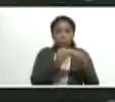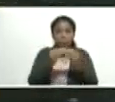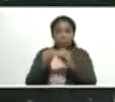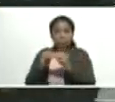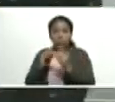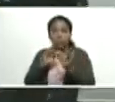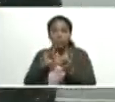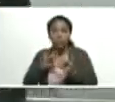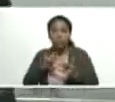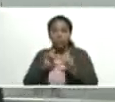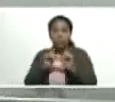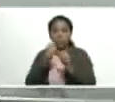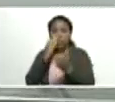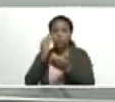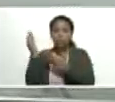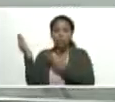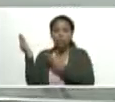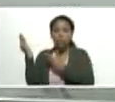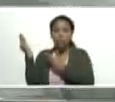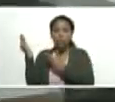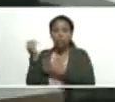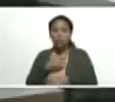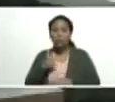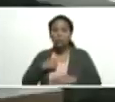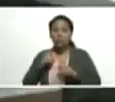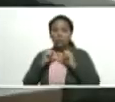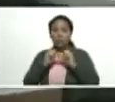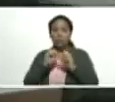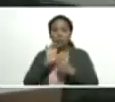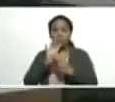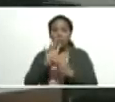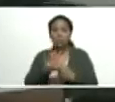con él, también les queremos mostrar especialmente cómo